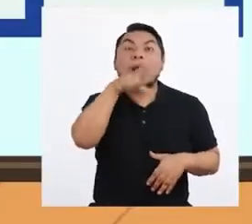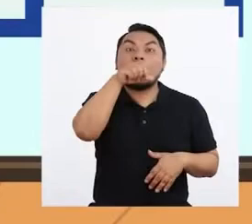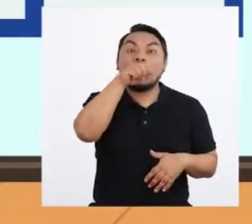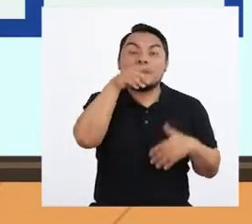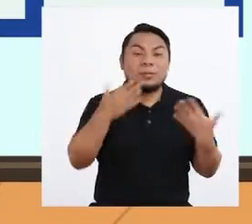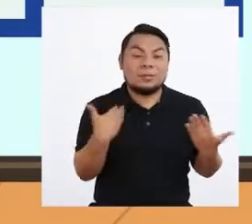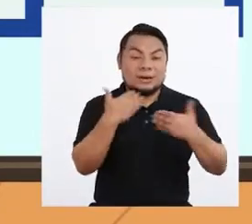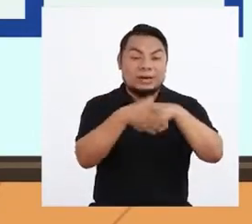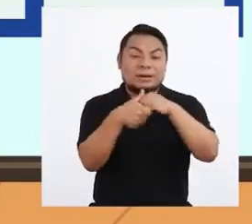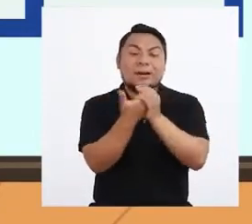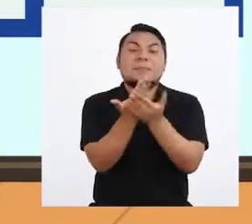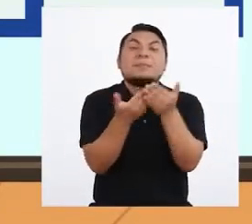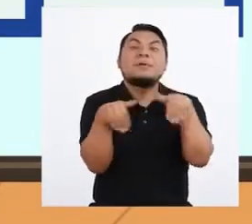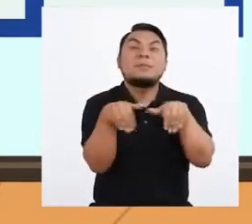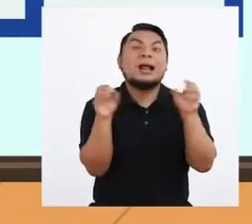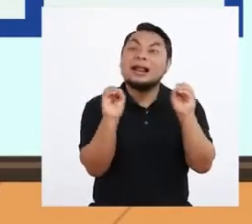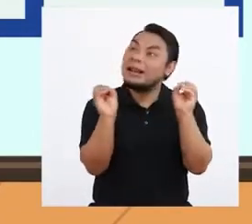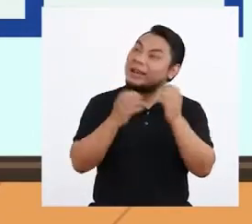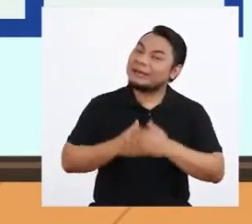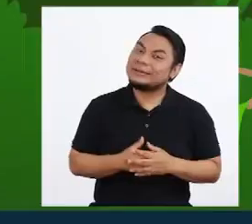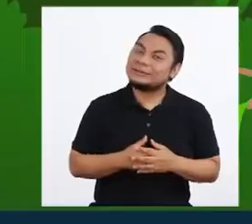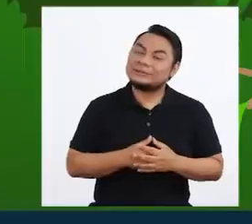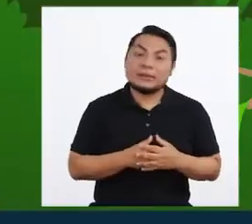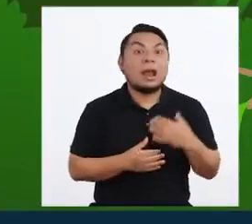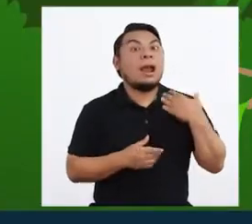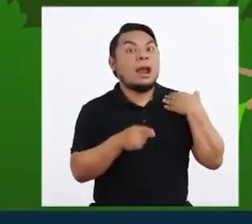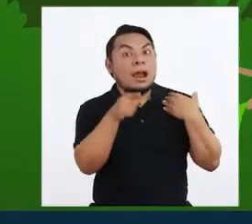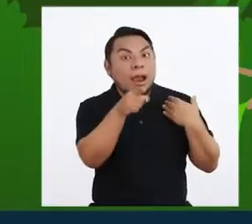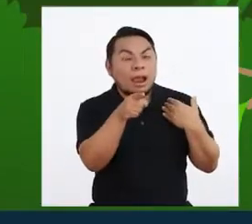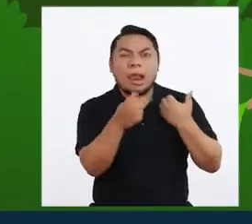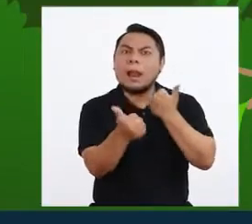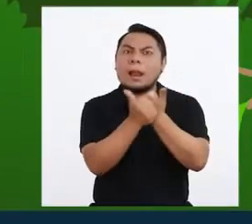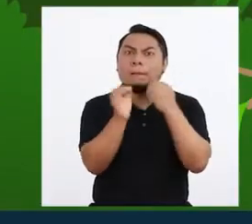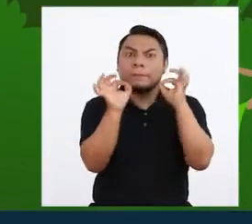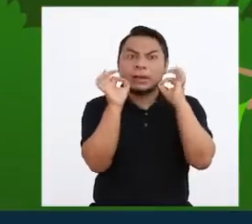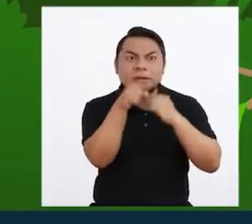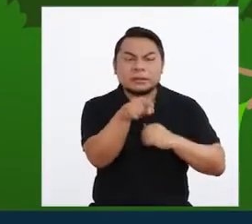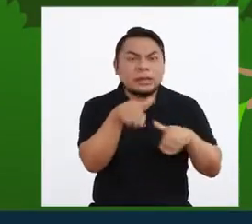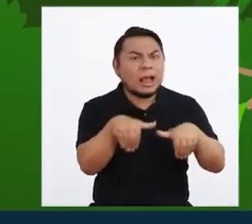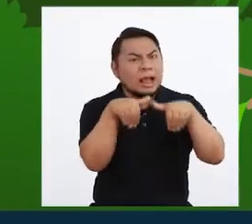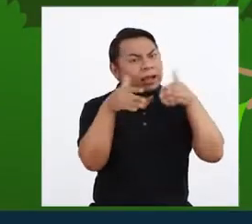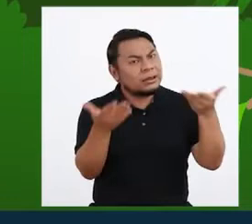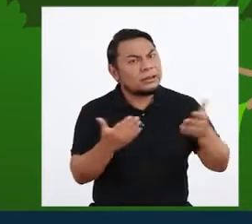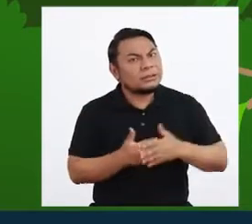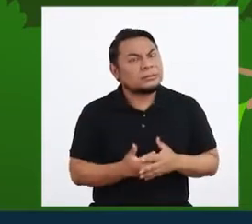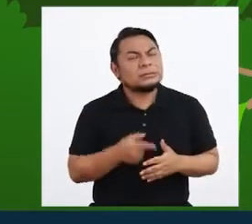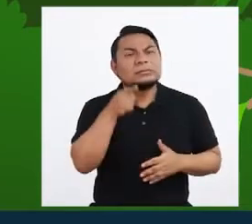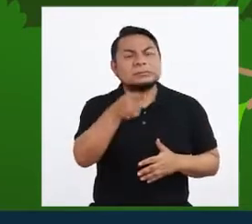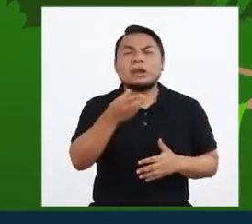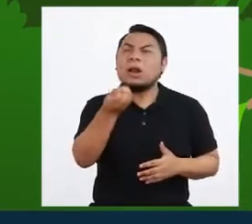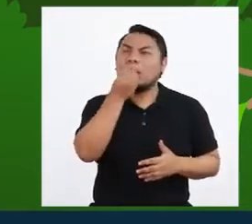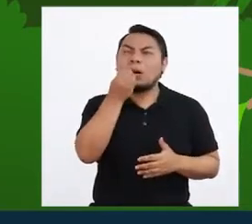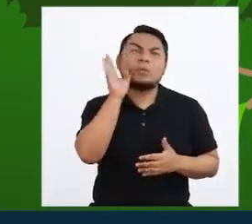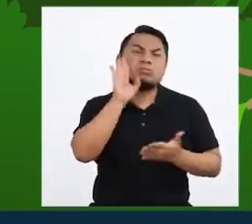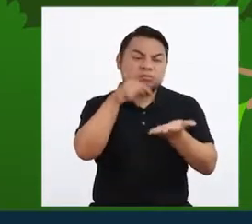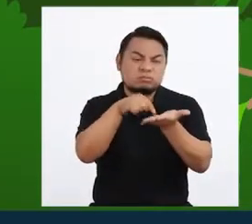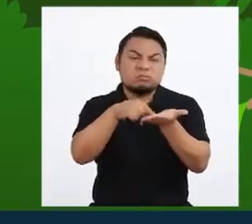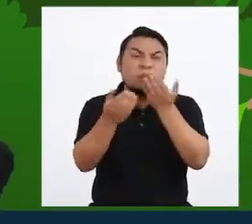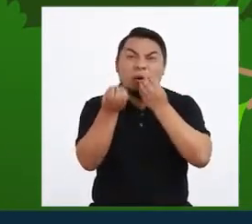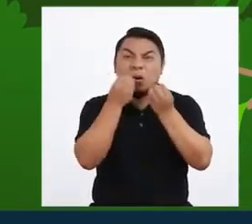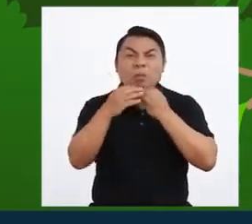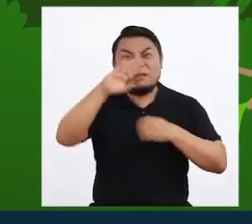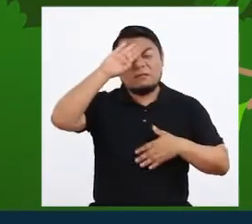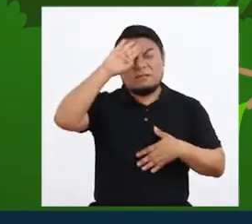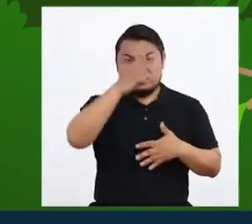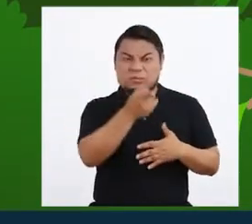comer mi pollo sin lavarme las patitas. ¡Eso es peligroso, Chancay! ¡Podrías enfermarte